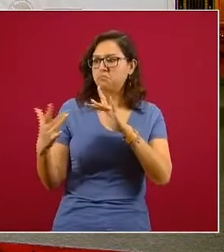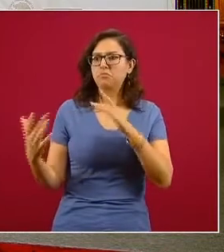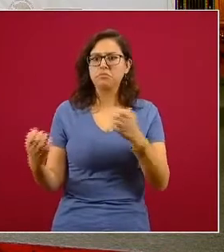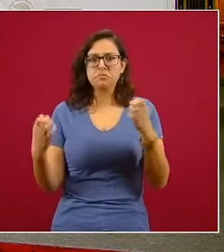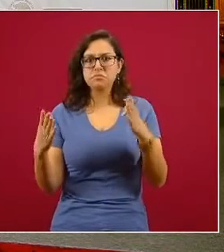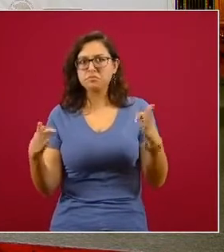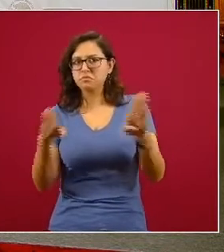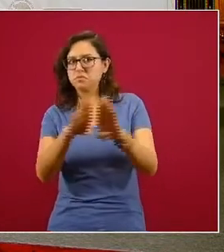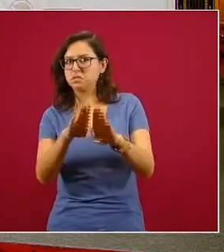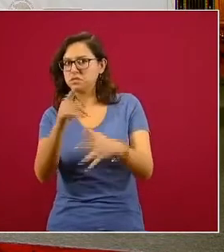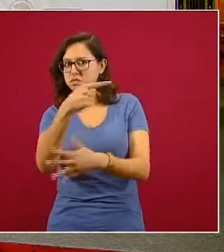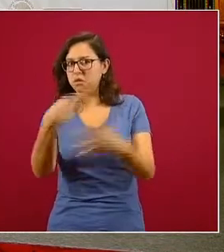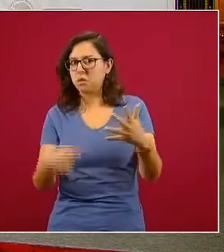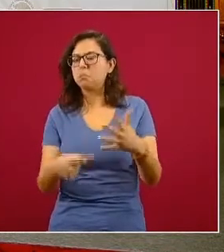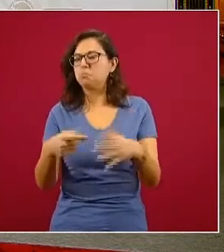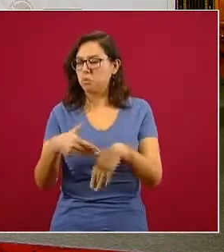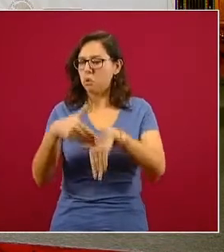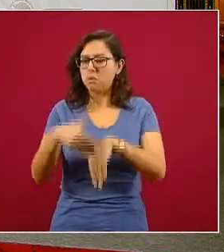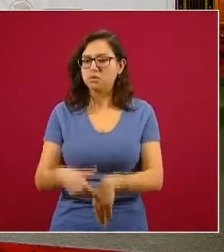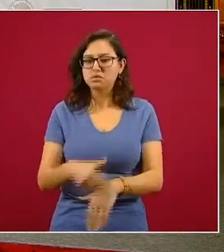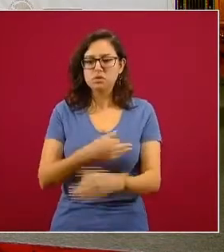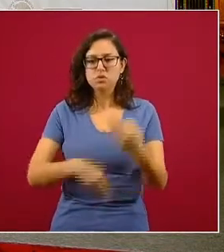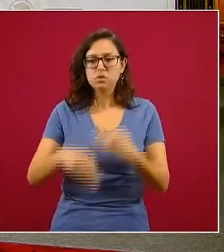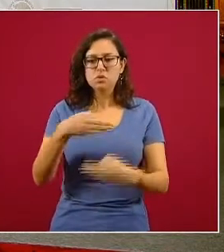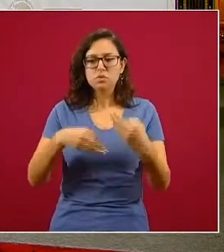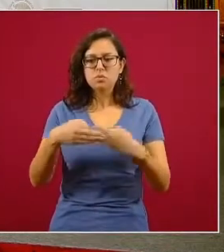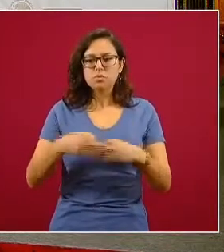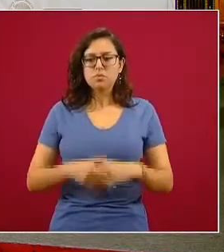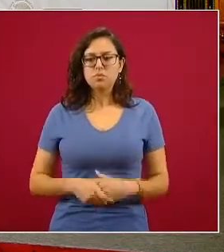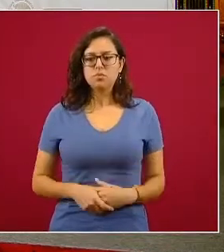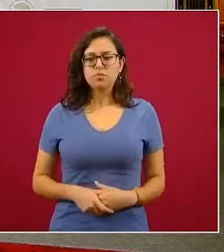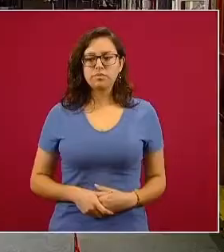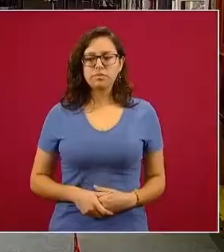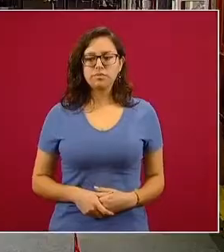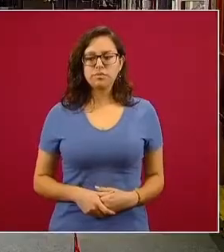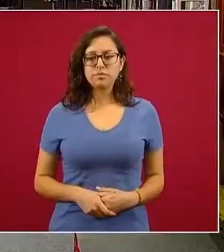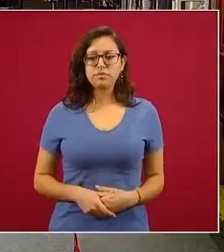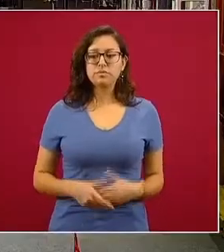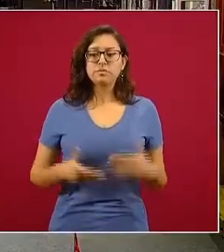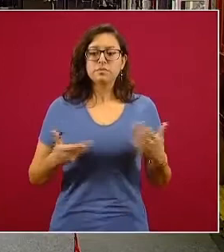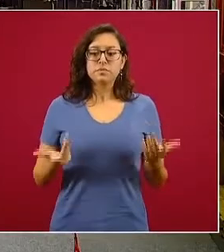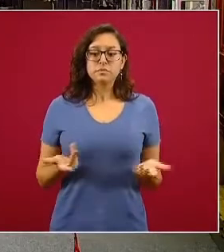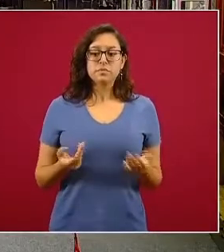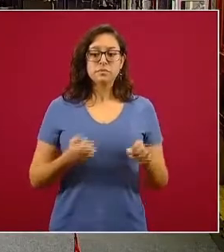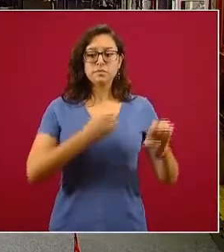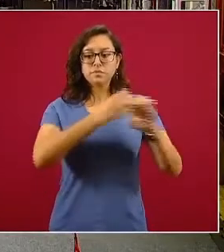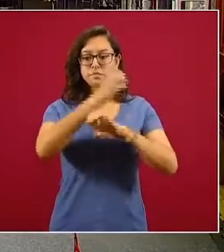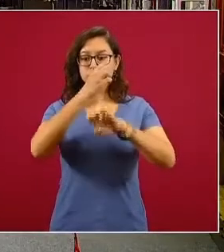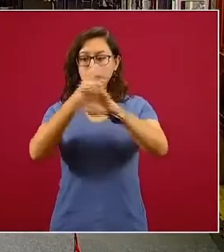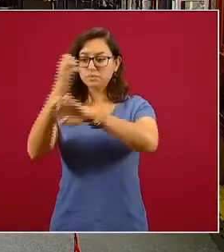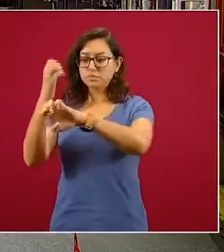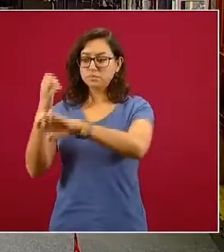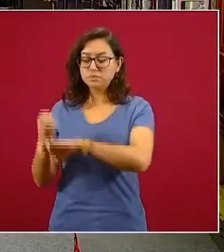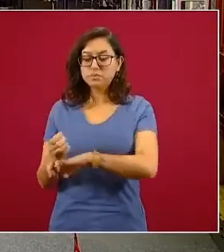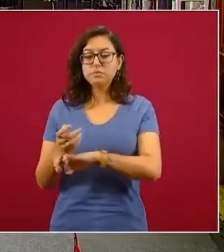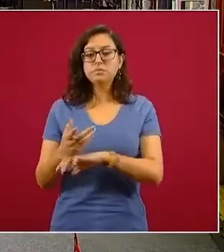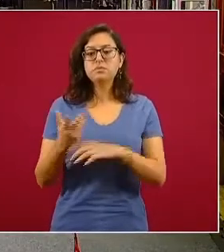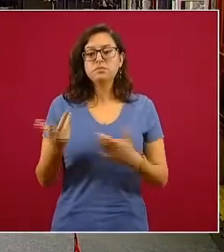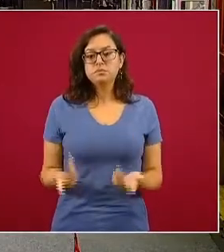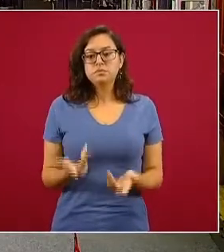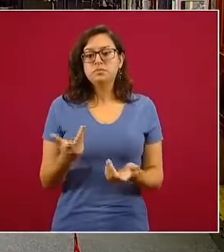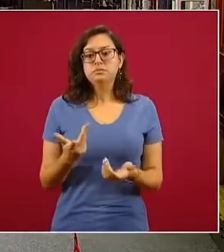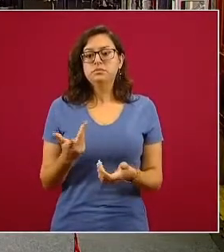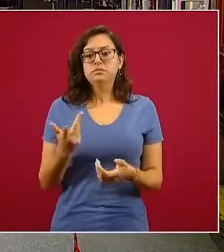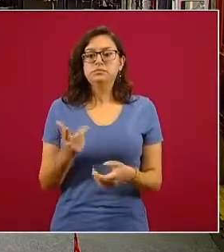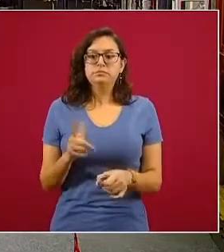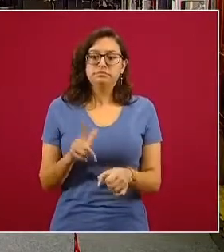las disposiciones sanitarias nacionales. Sobre los estados, y dado que usted me ha preguntado varias veces sobre los semáforos